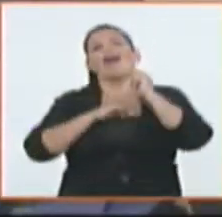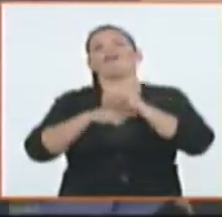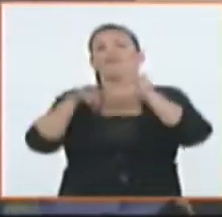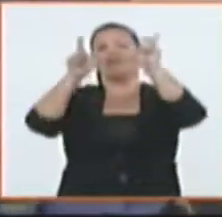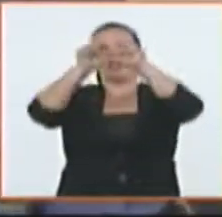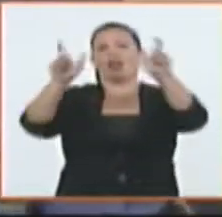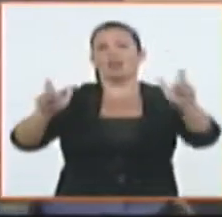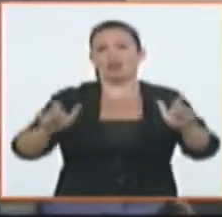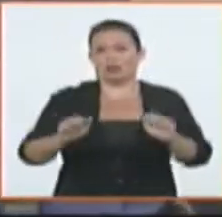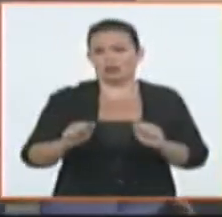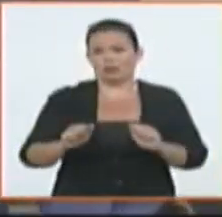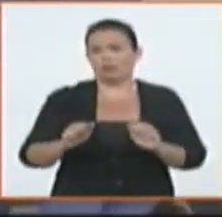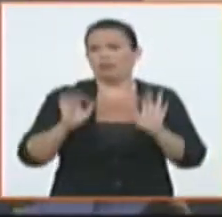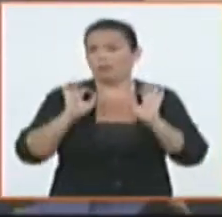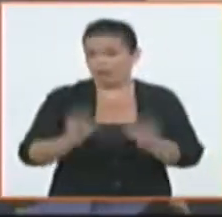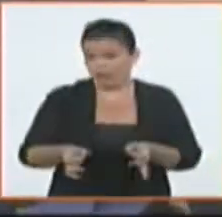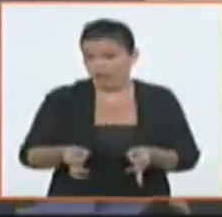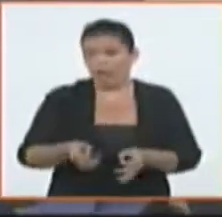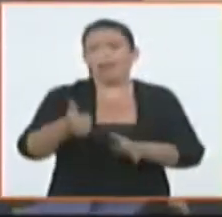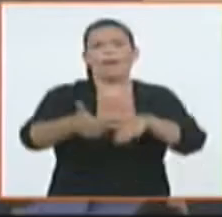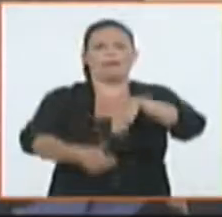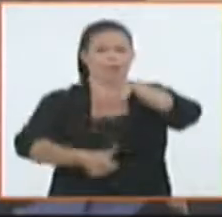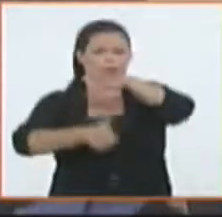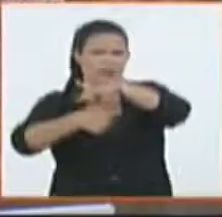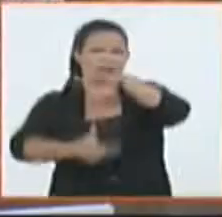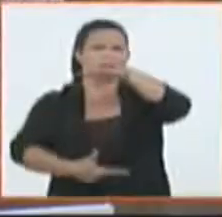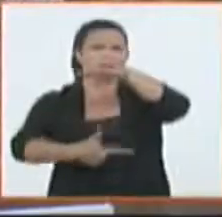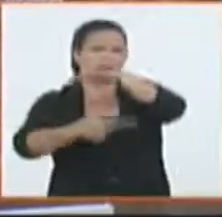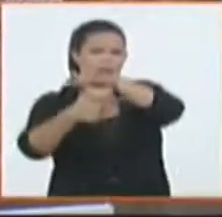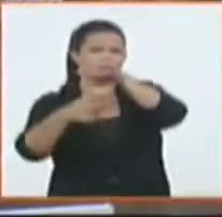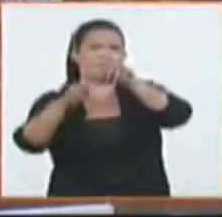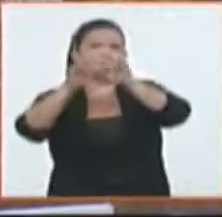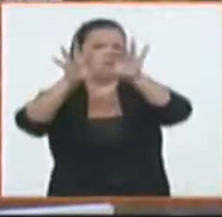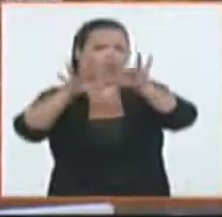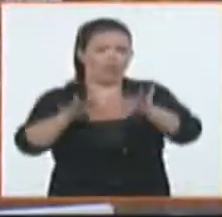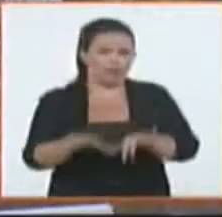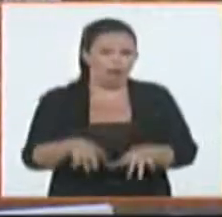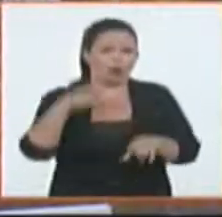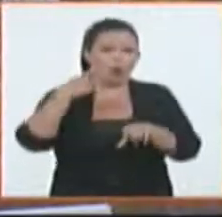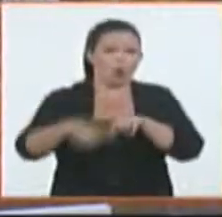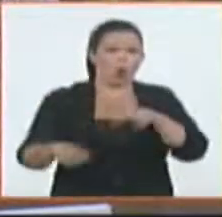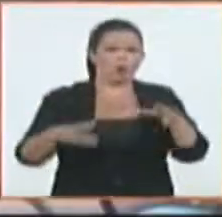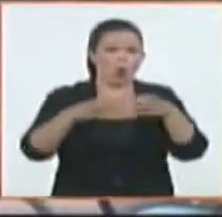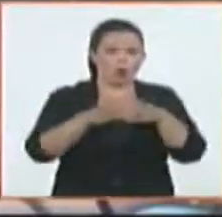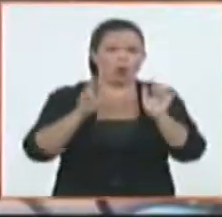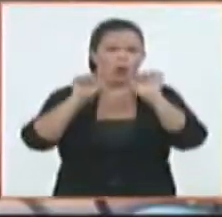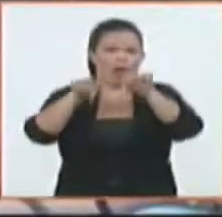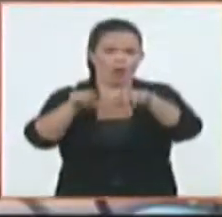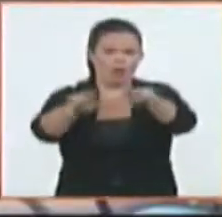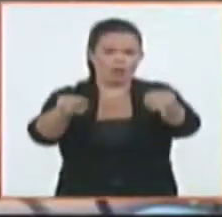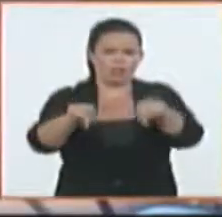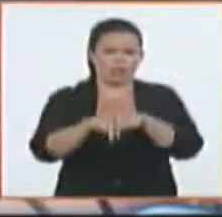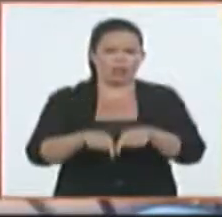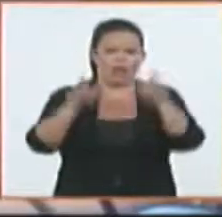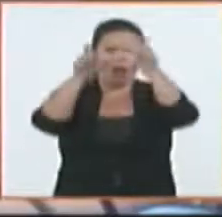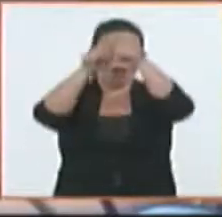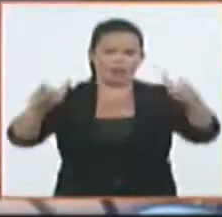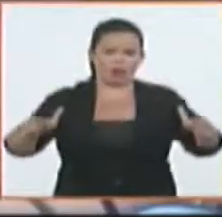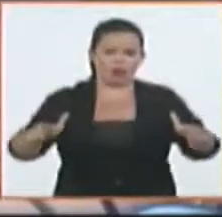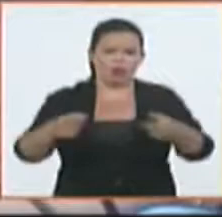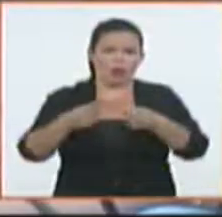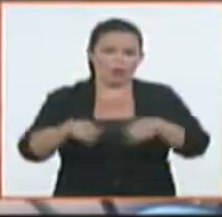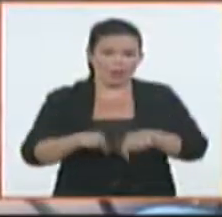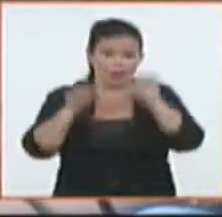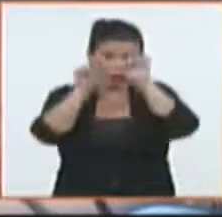la vicepresidenta, el secretario y un equipo auxiliar están en el Capitolio, pero esa no es la Asamblea Nacional. La Asamblea Nacional